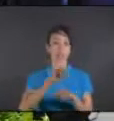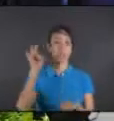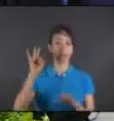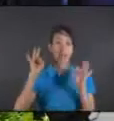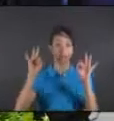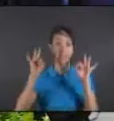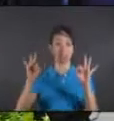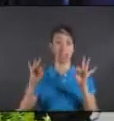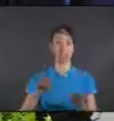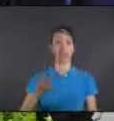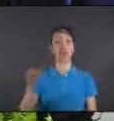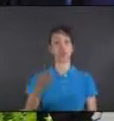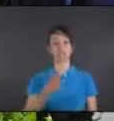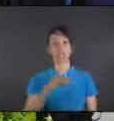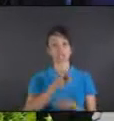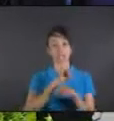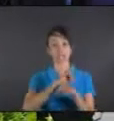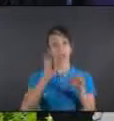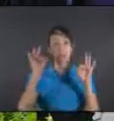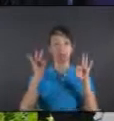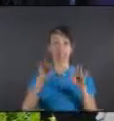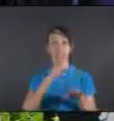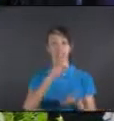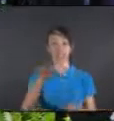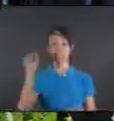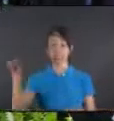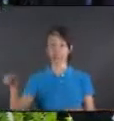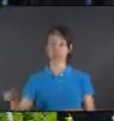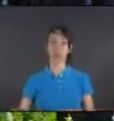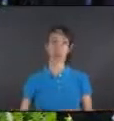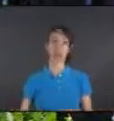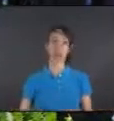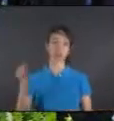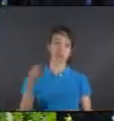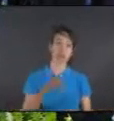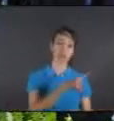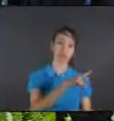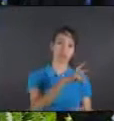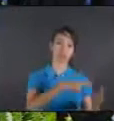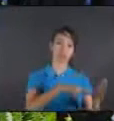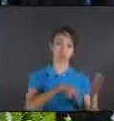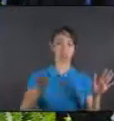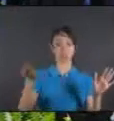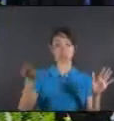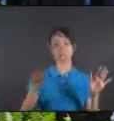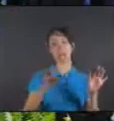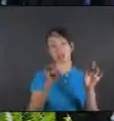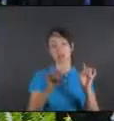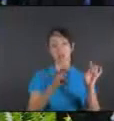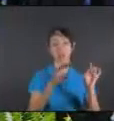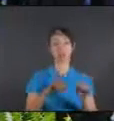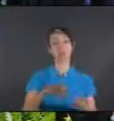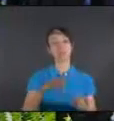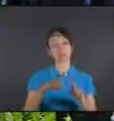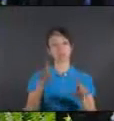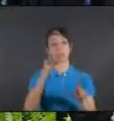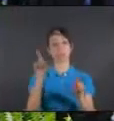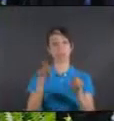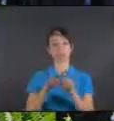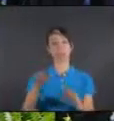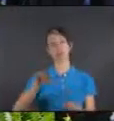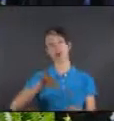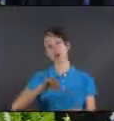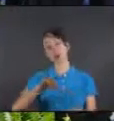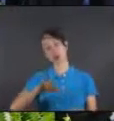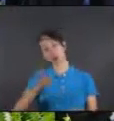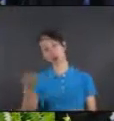Yo digo que hay que explicar, esto no es lo que la iglesia predica, lo que la iglesia predica es esto. Costumbres